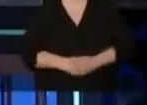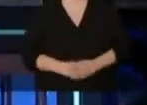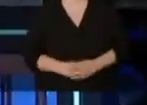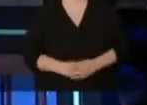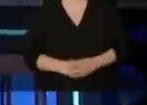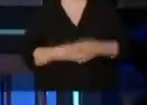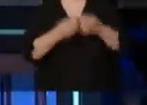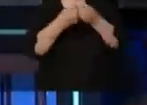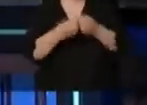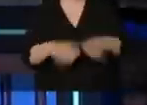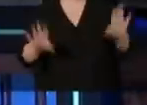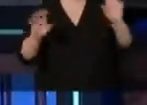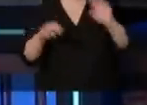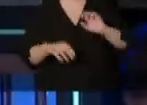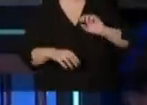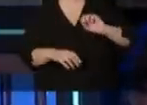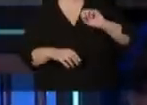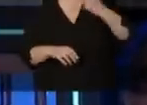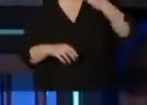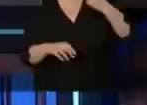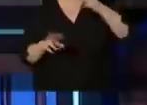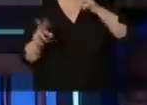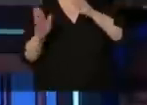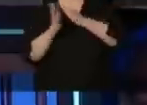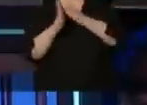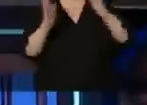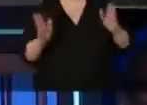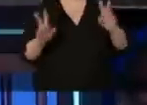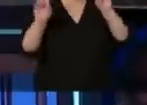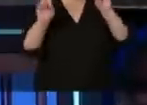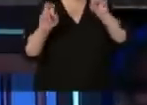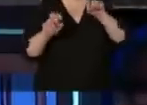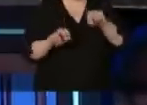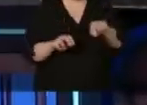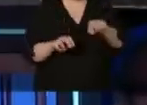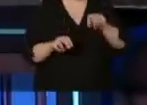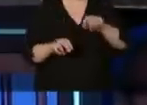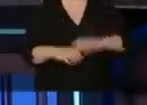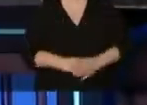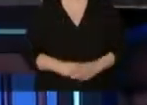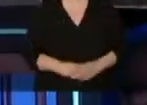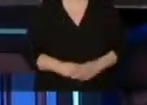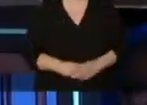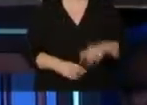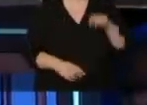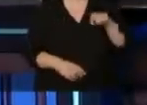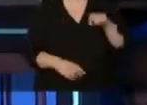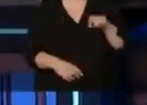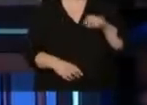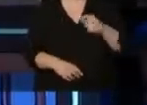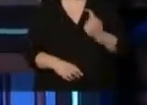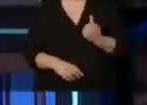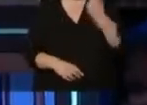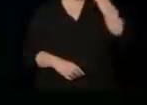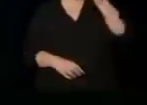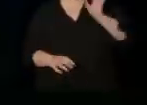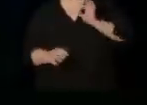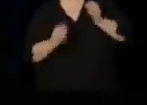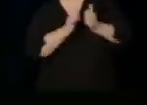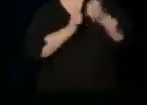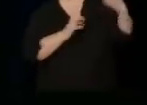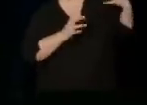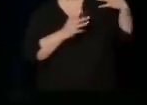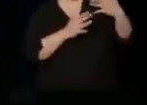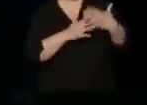a dar inicio al tercer y último bloque temático de la noche, el cual, por primera vez en la historia de